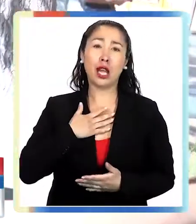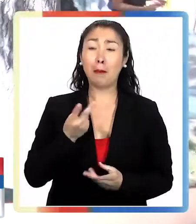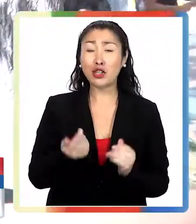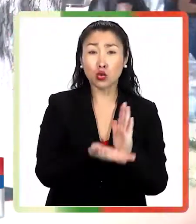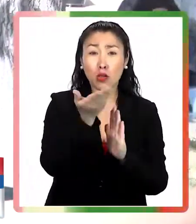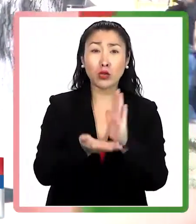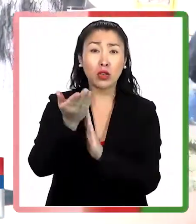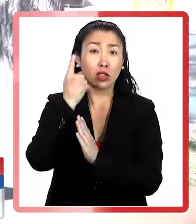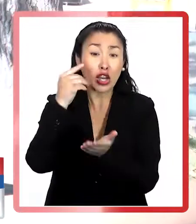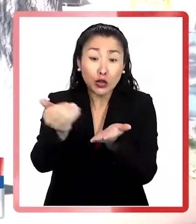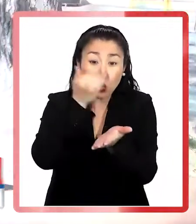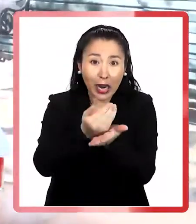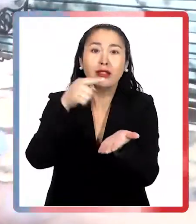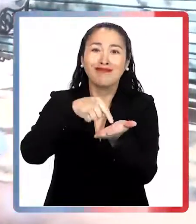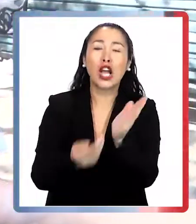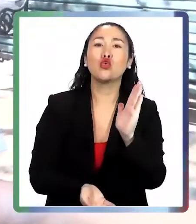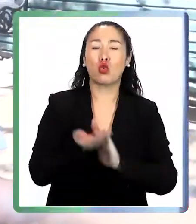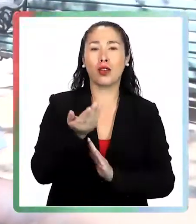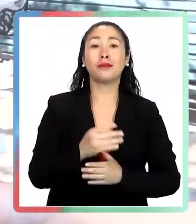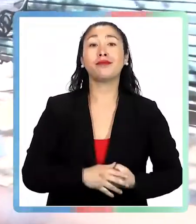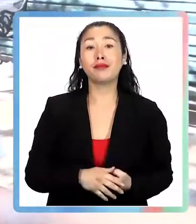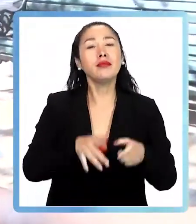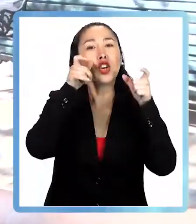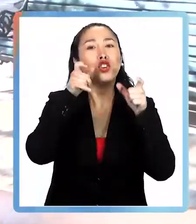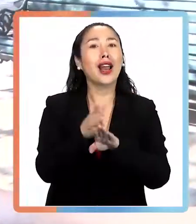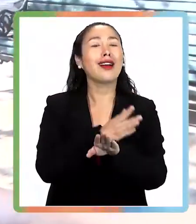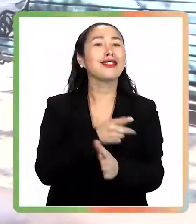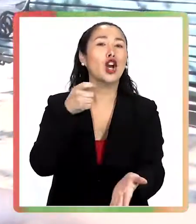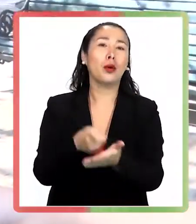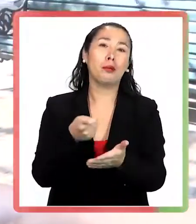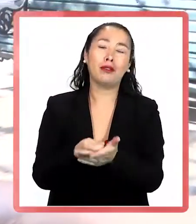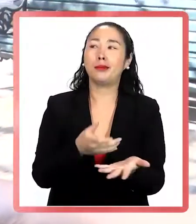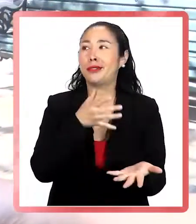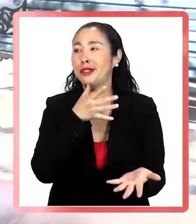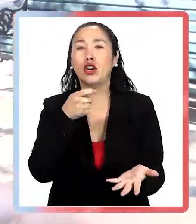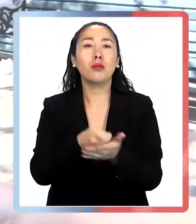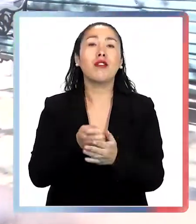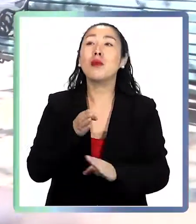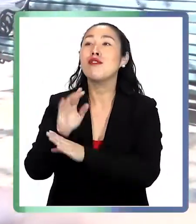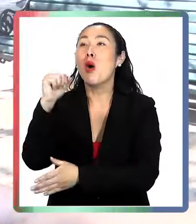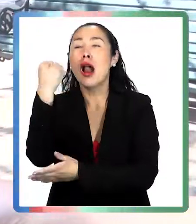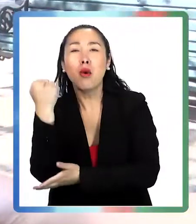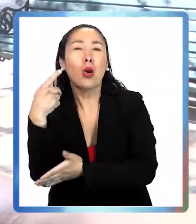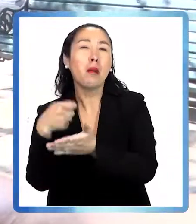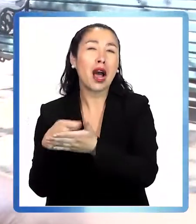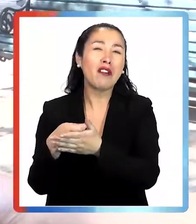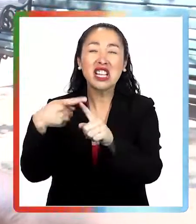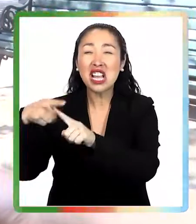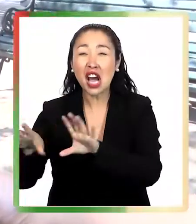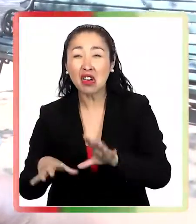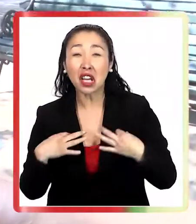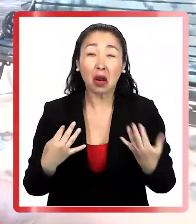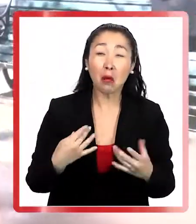las cosas, deberían subir los sueldos, eso es todo. Restringir un poco lo que antes comprábamos, cosas así, ir al mall, cosas que son, no, ya no